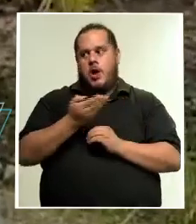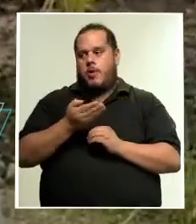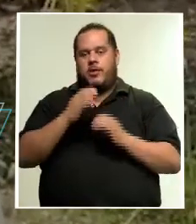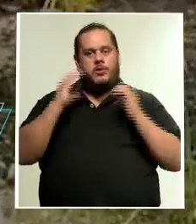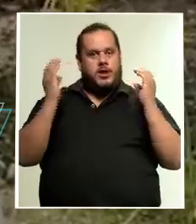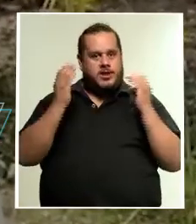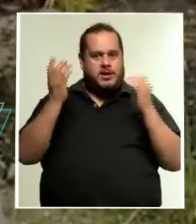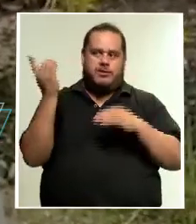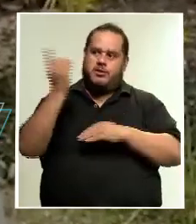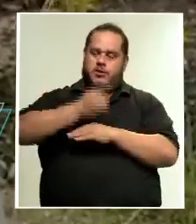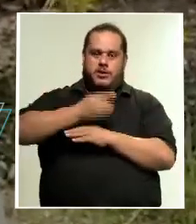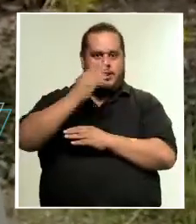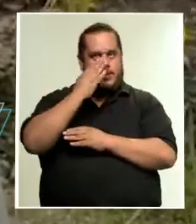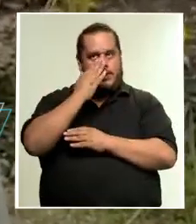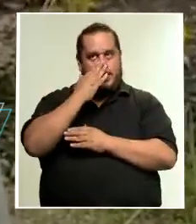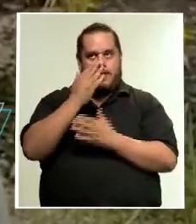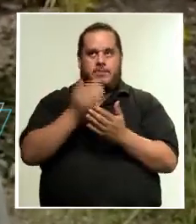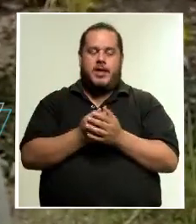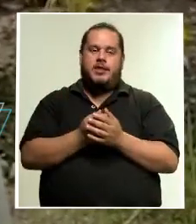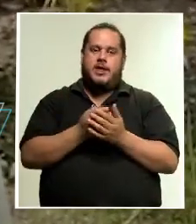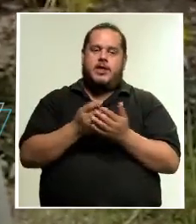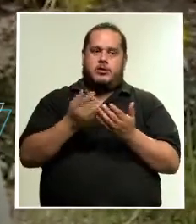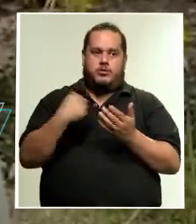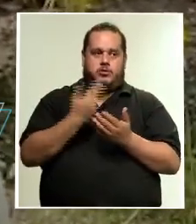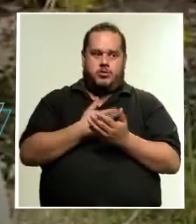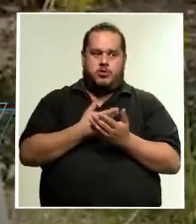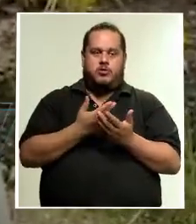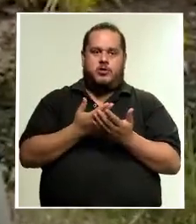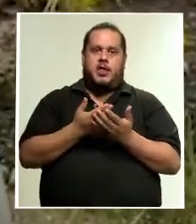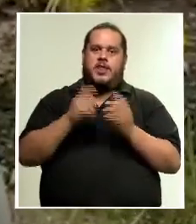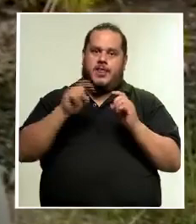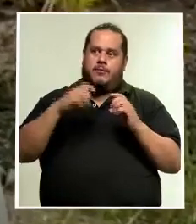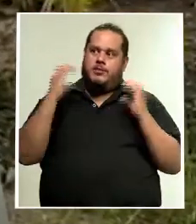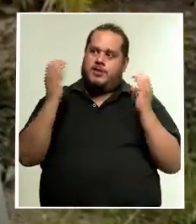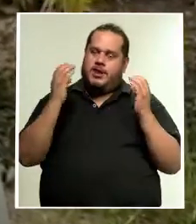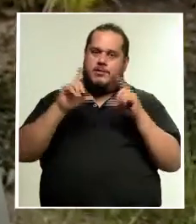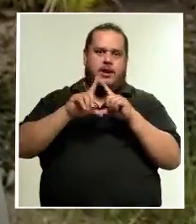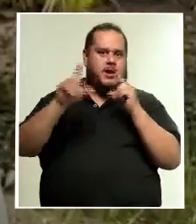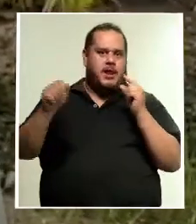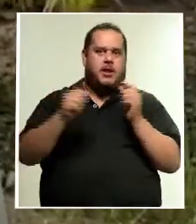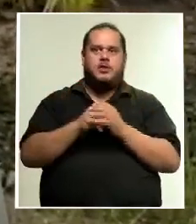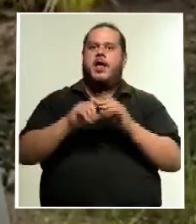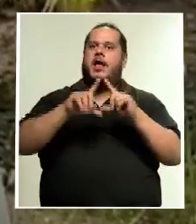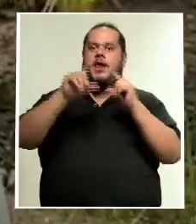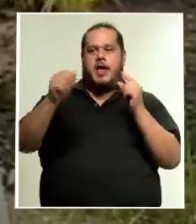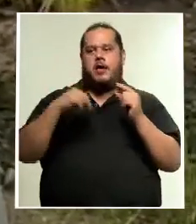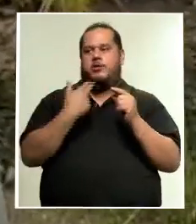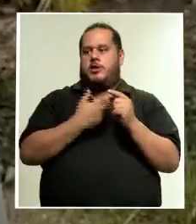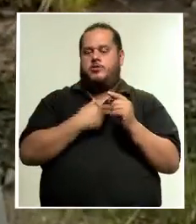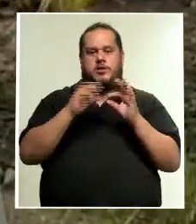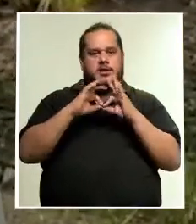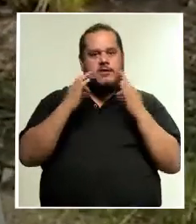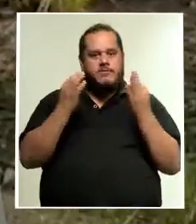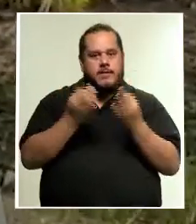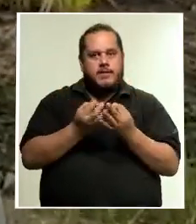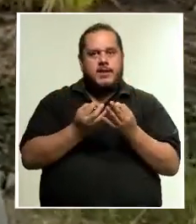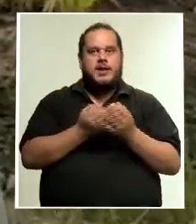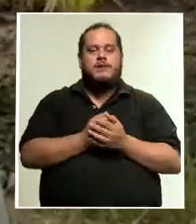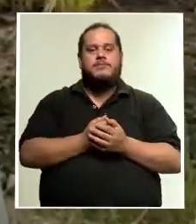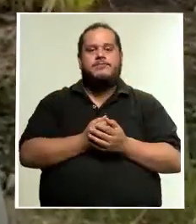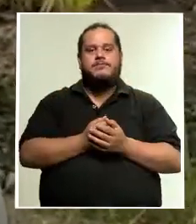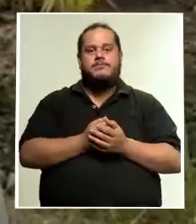las Madres toca festejarlo a lo lejos. Alejado de los seres queridos, los sentimientos